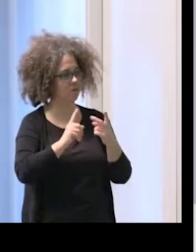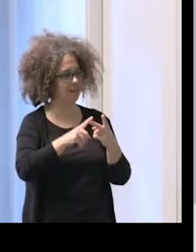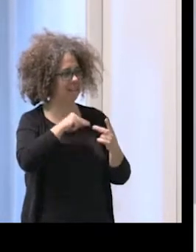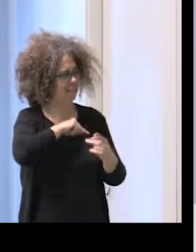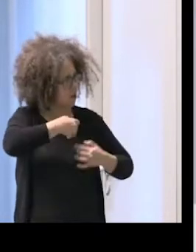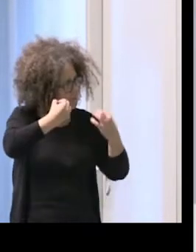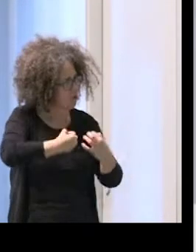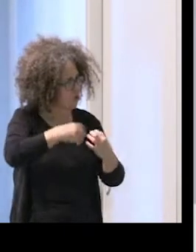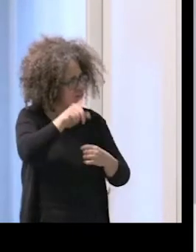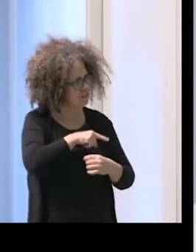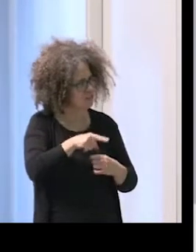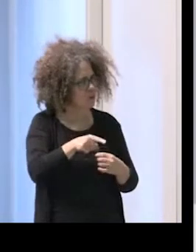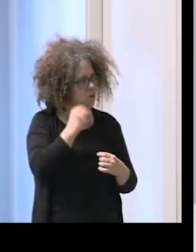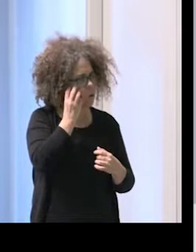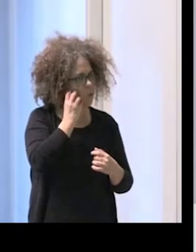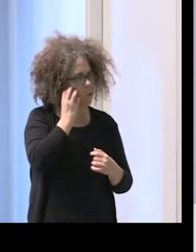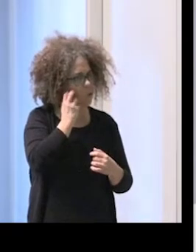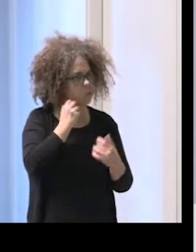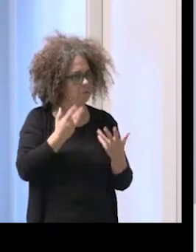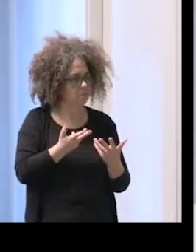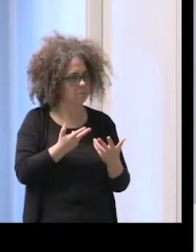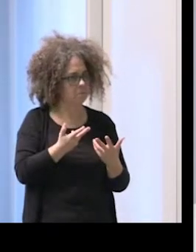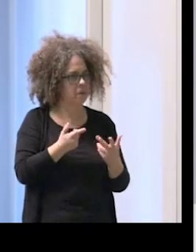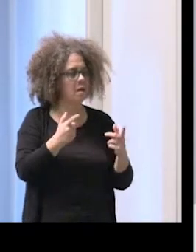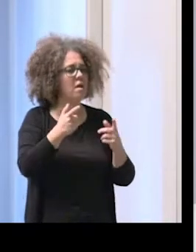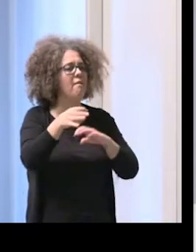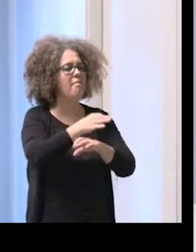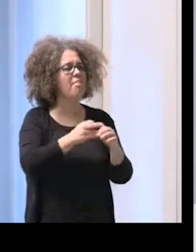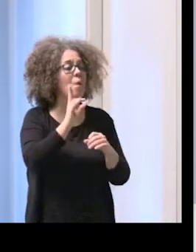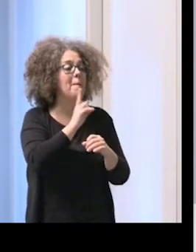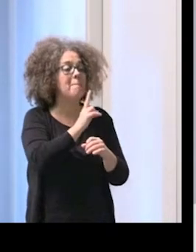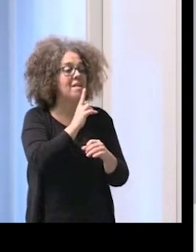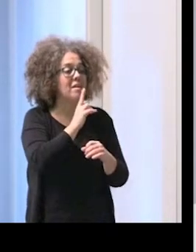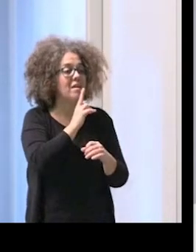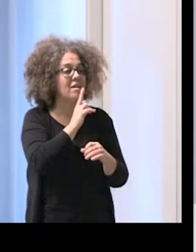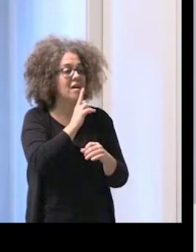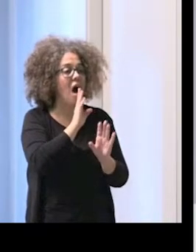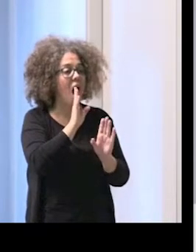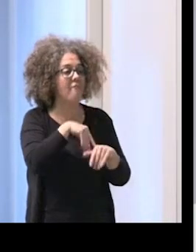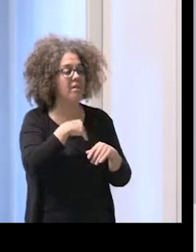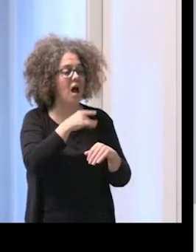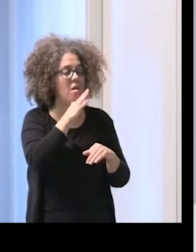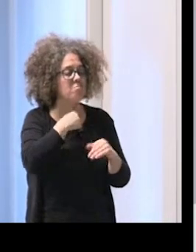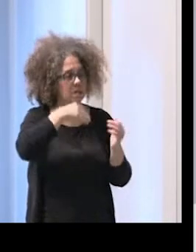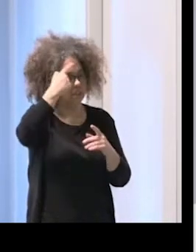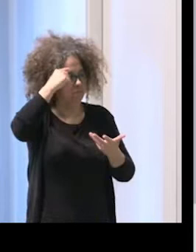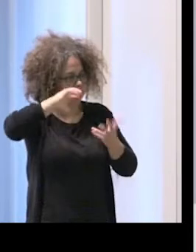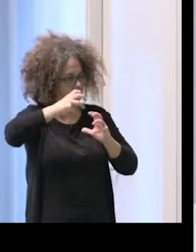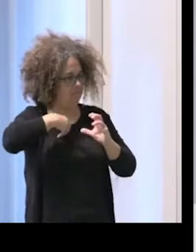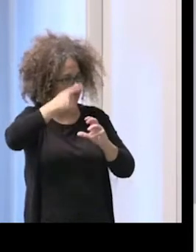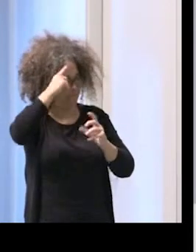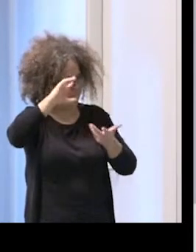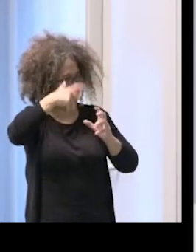material. Células madres pueden perder un poco de control y producir tumores. Esa es